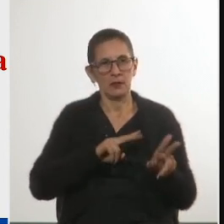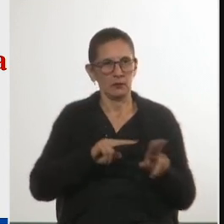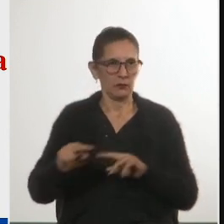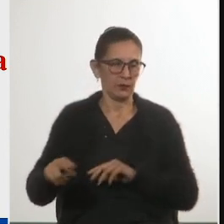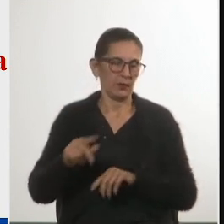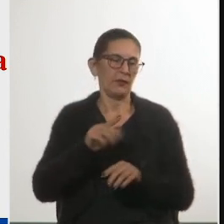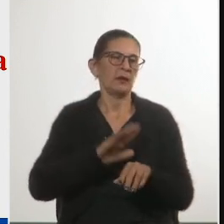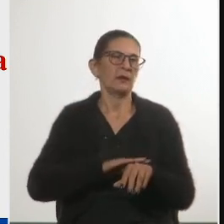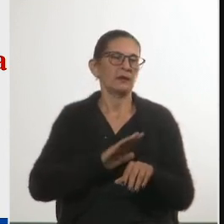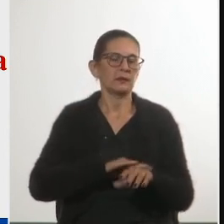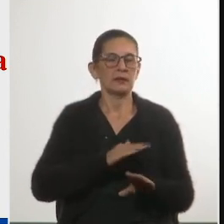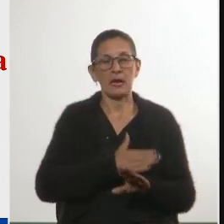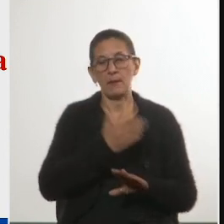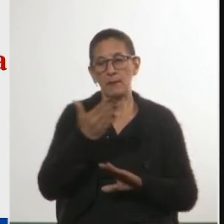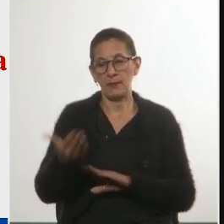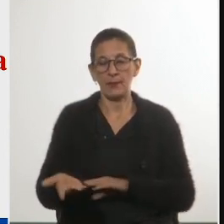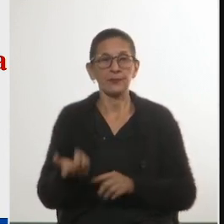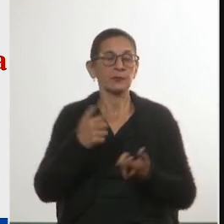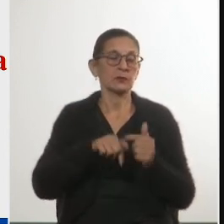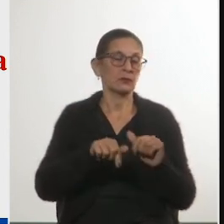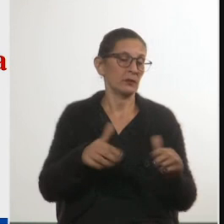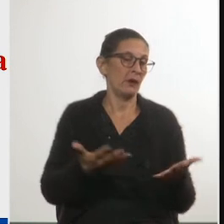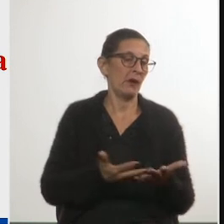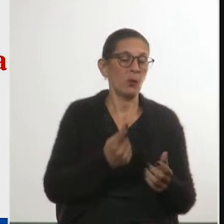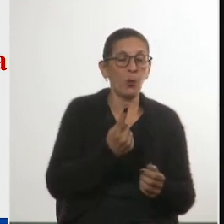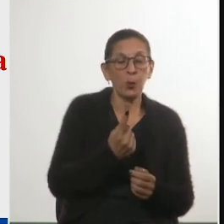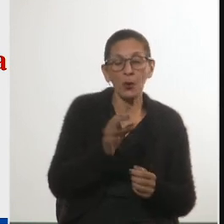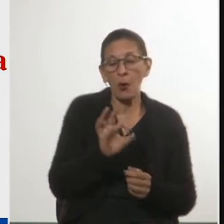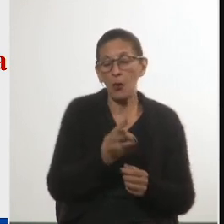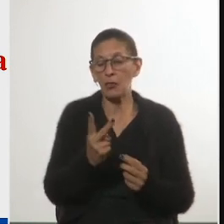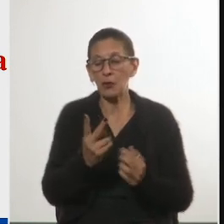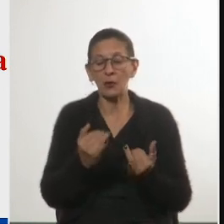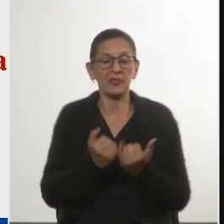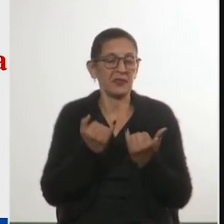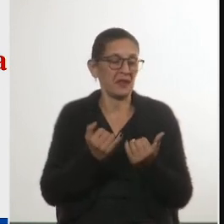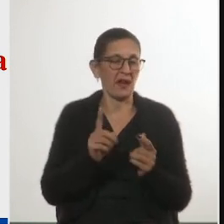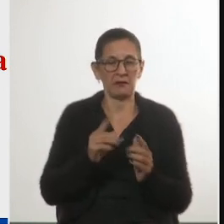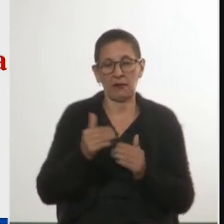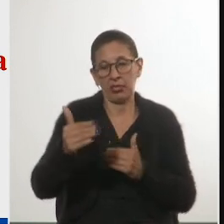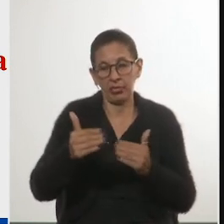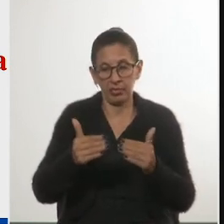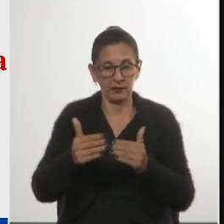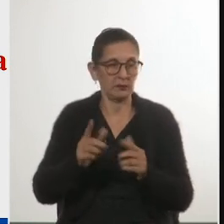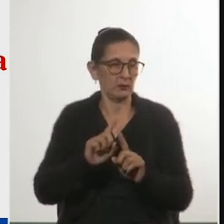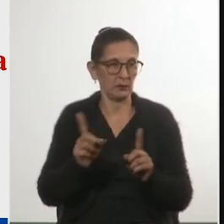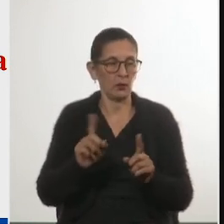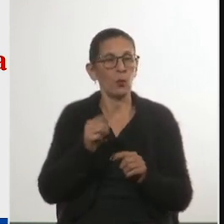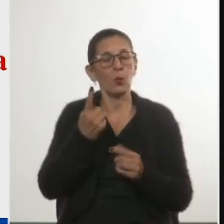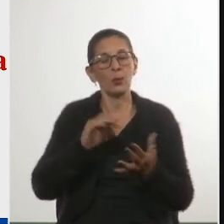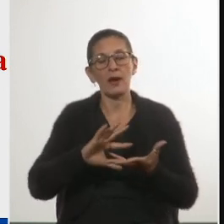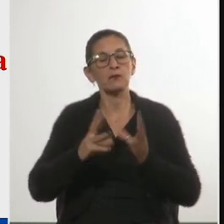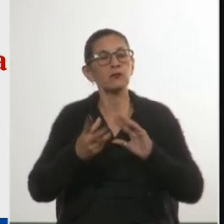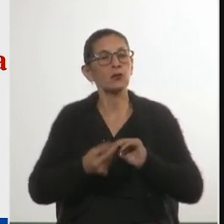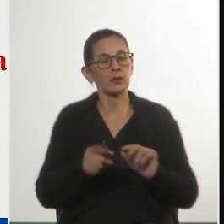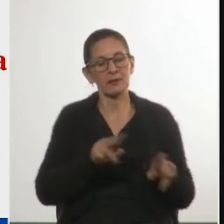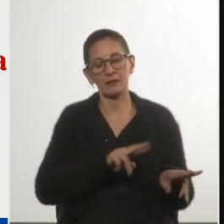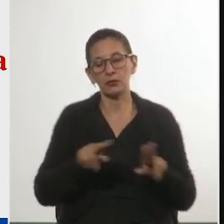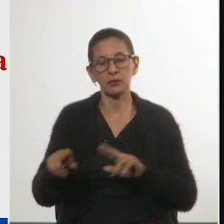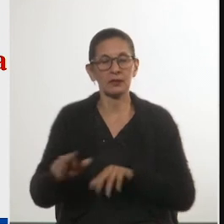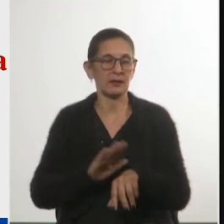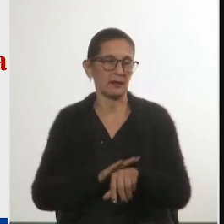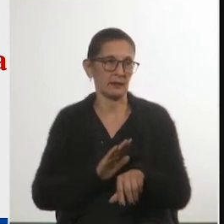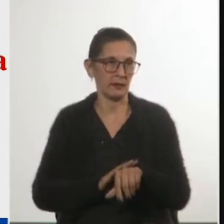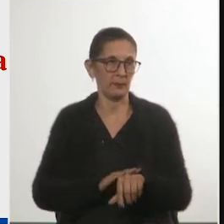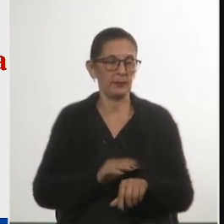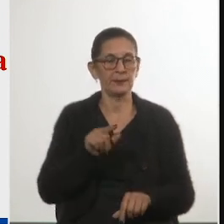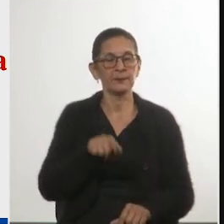tiempo. No tenía sentido hacerlo porque 1 o 2 días excedieran el valor, sino por una forma sostenida en el